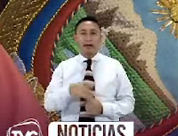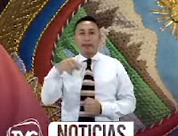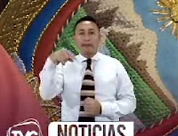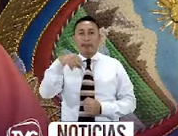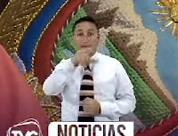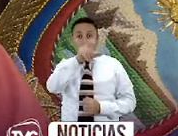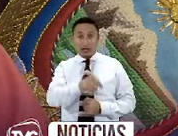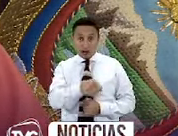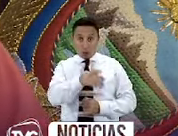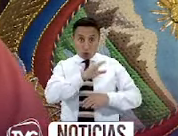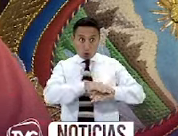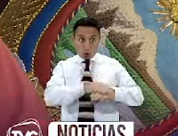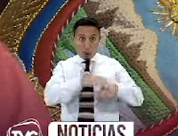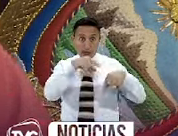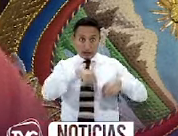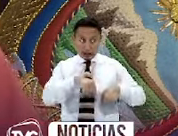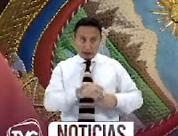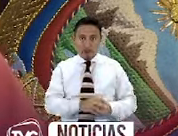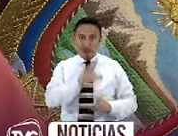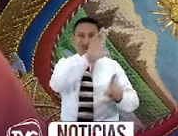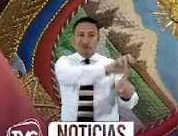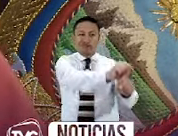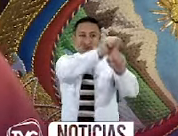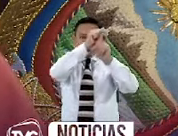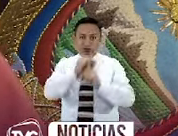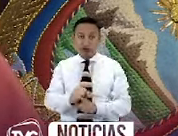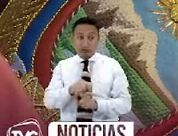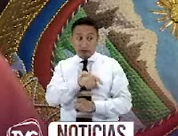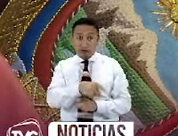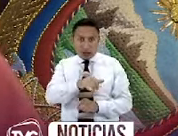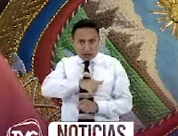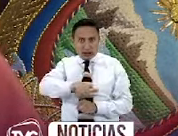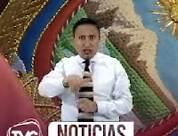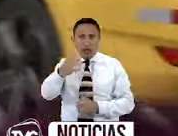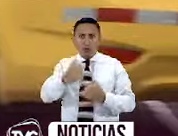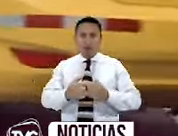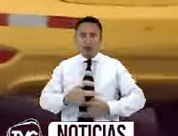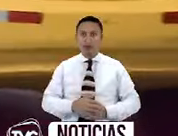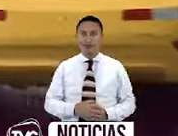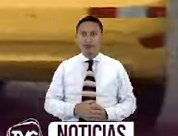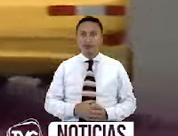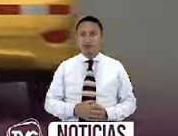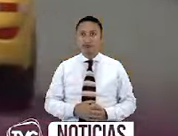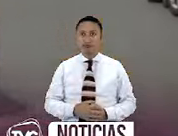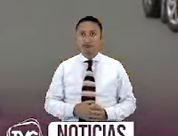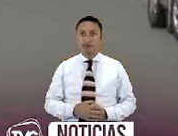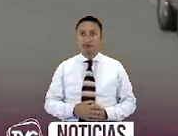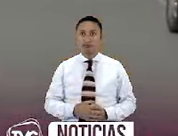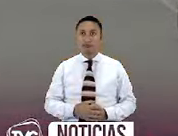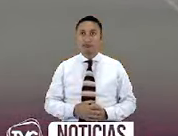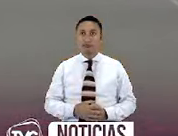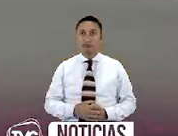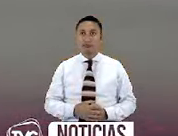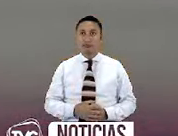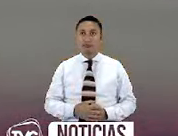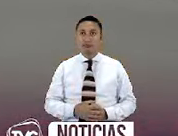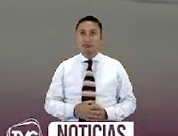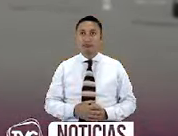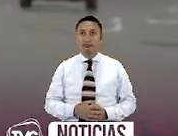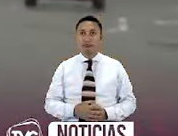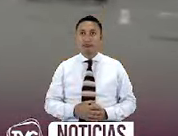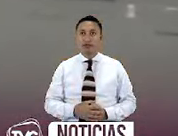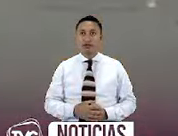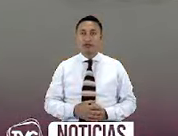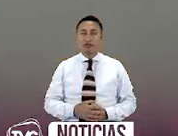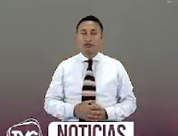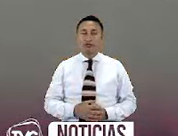que está posiblemente continúa haciendo estos actos. Es por eso que los transportistas enfatizan las seguridades que deben tener los